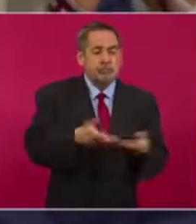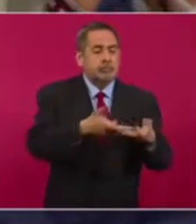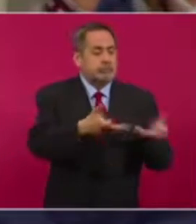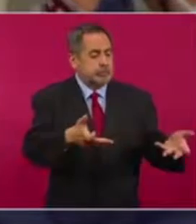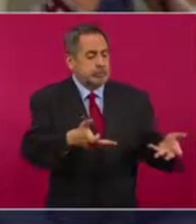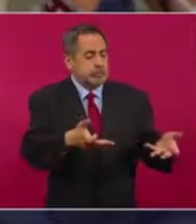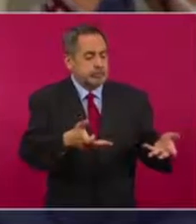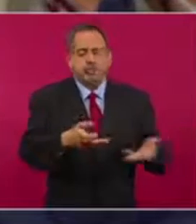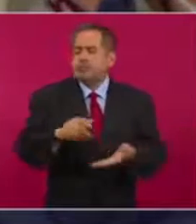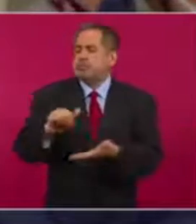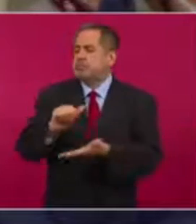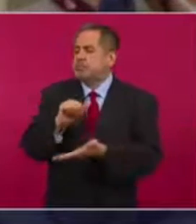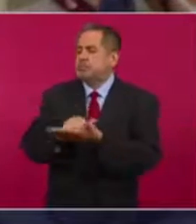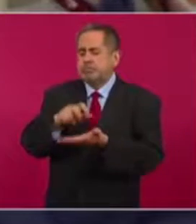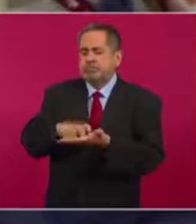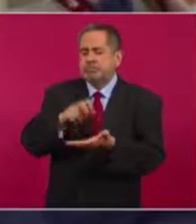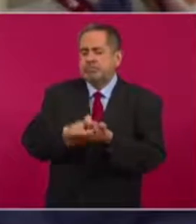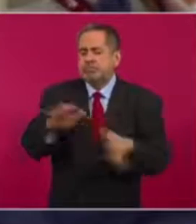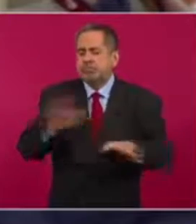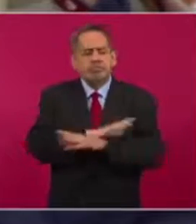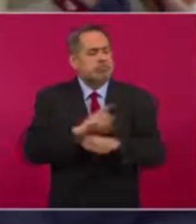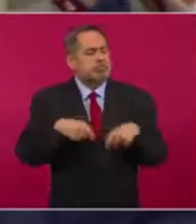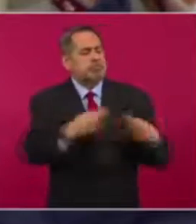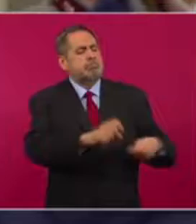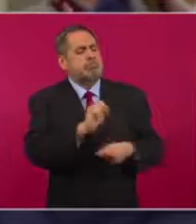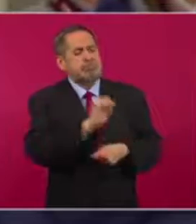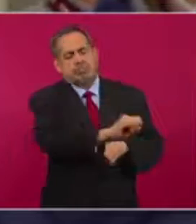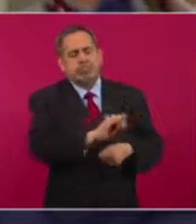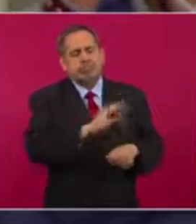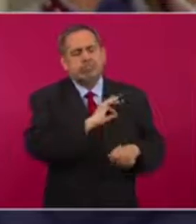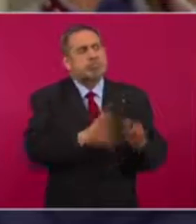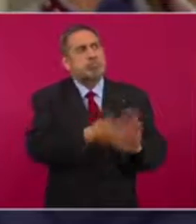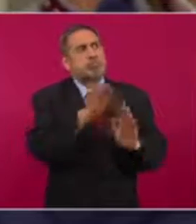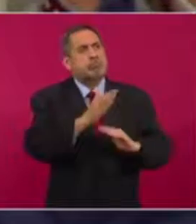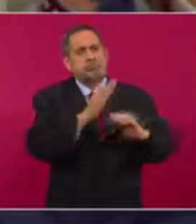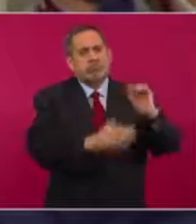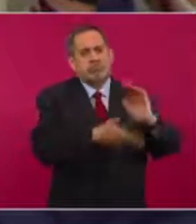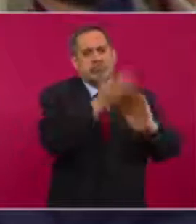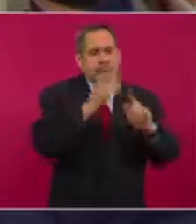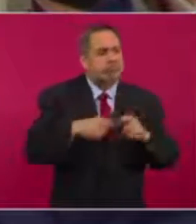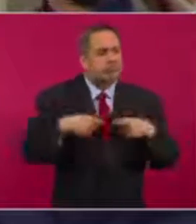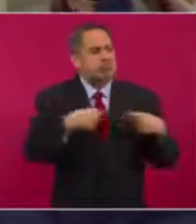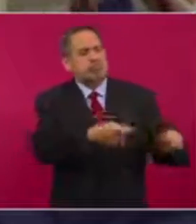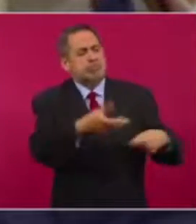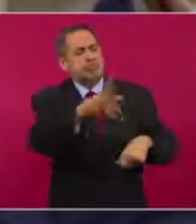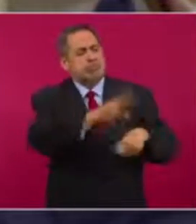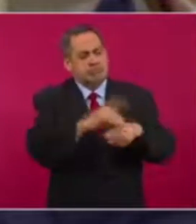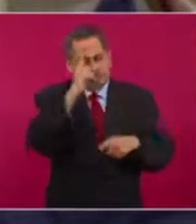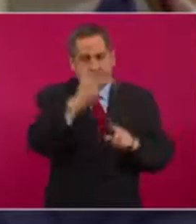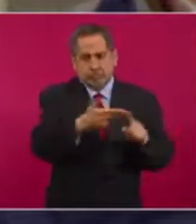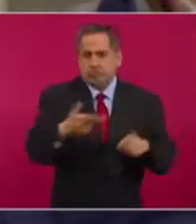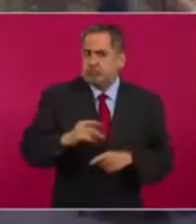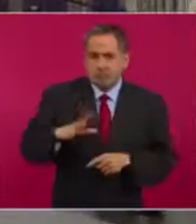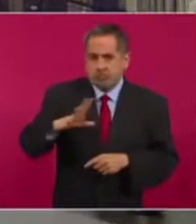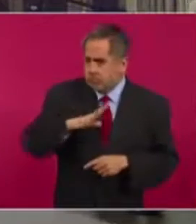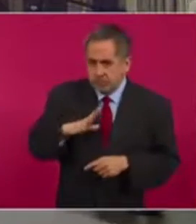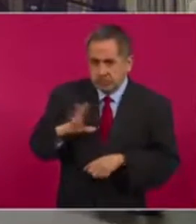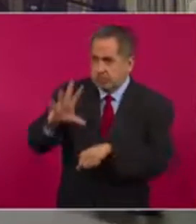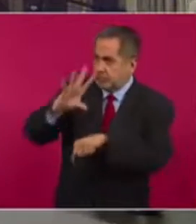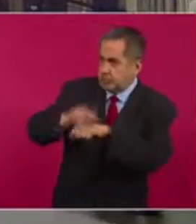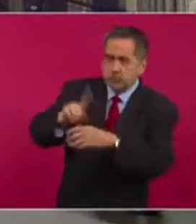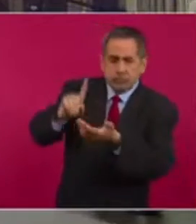en esta zona, o sea, de residencial habitacional a hotelero turístico, pero no cuentan con